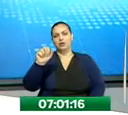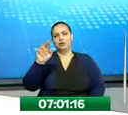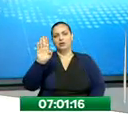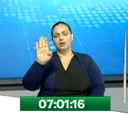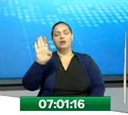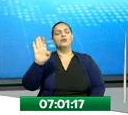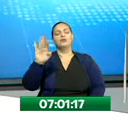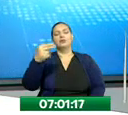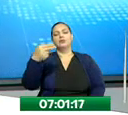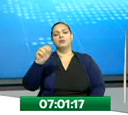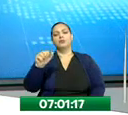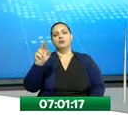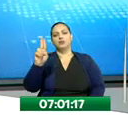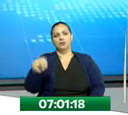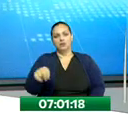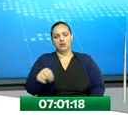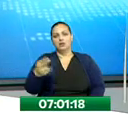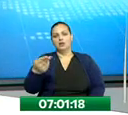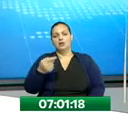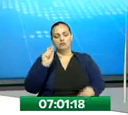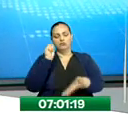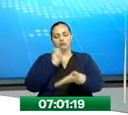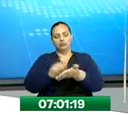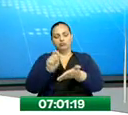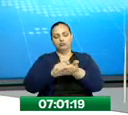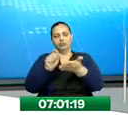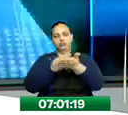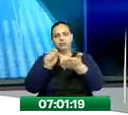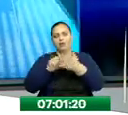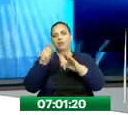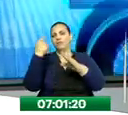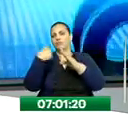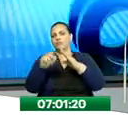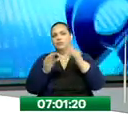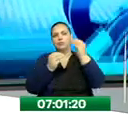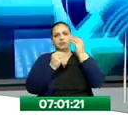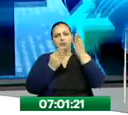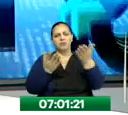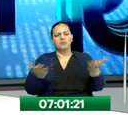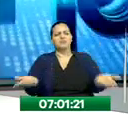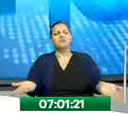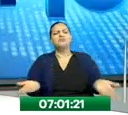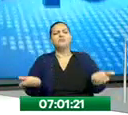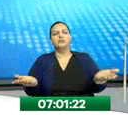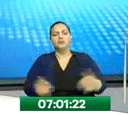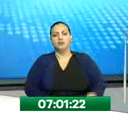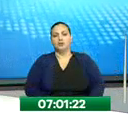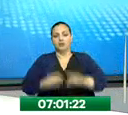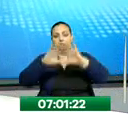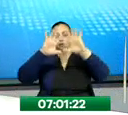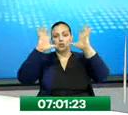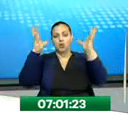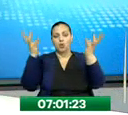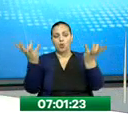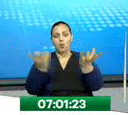el coronavirus, que según el artista pretende que los ciudadanos del mundo reflexionen.